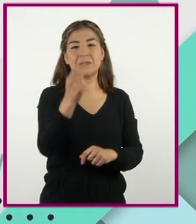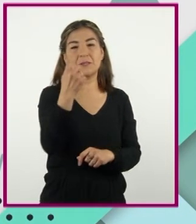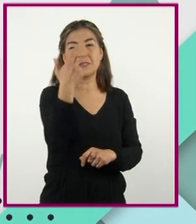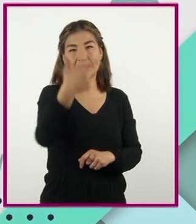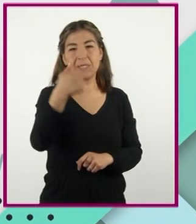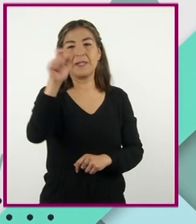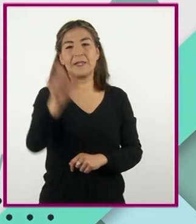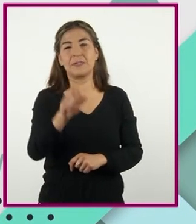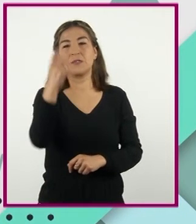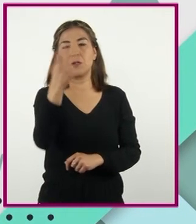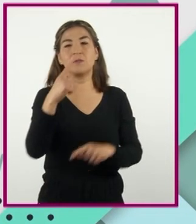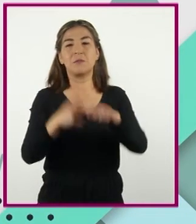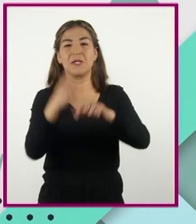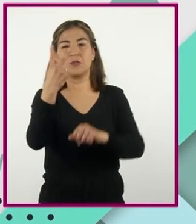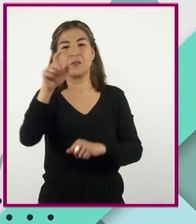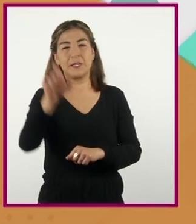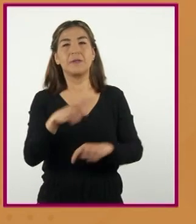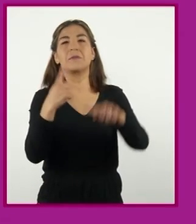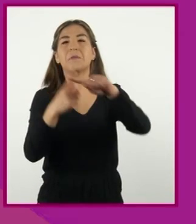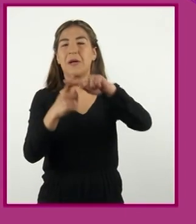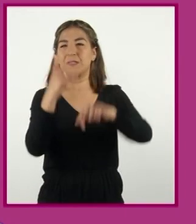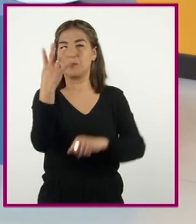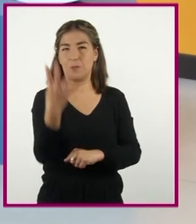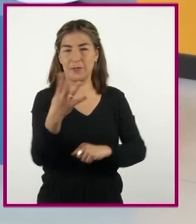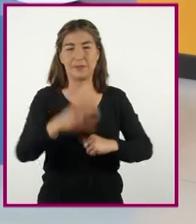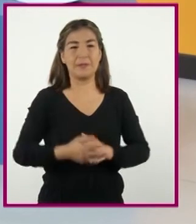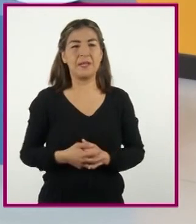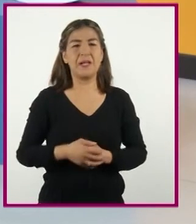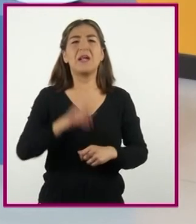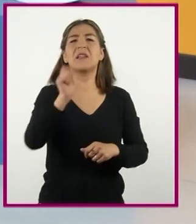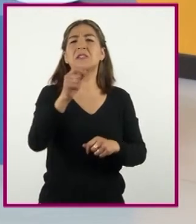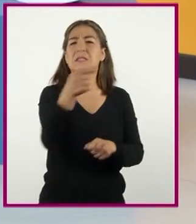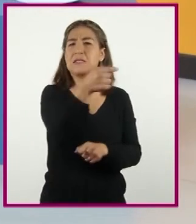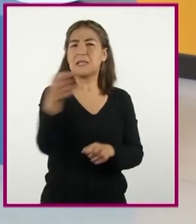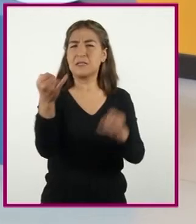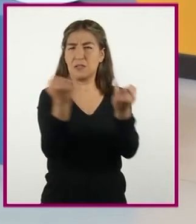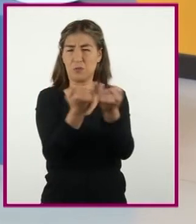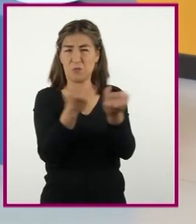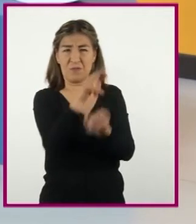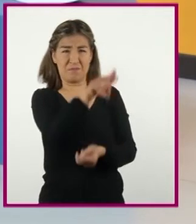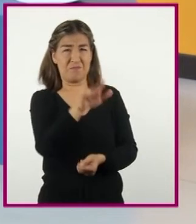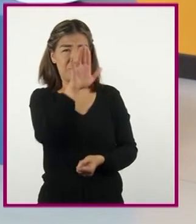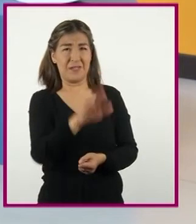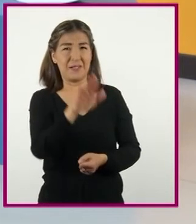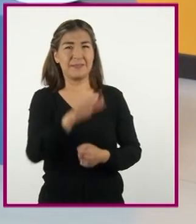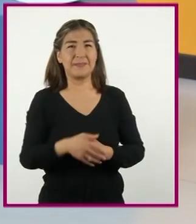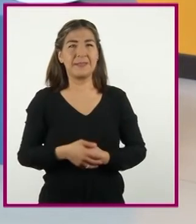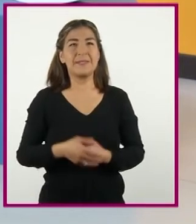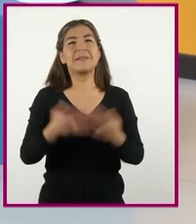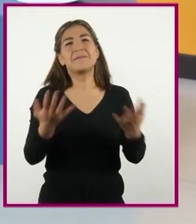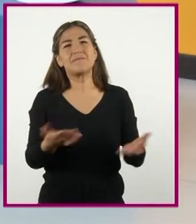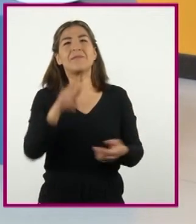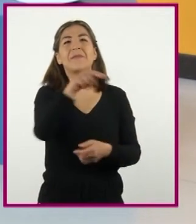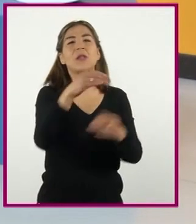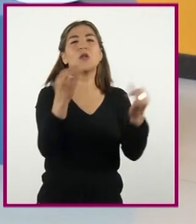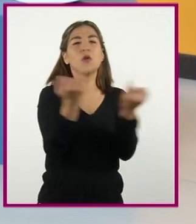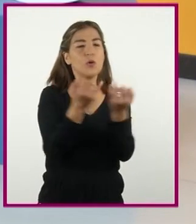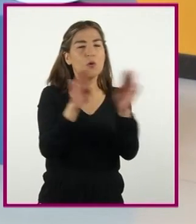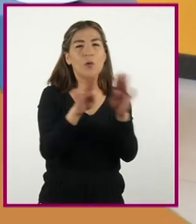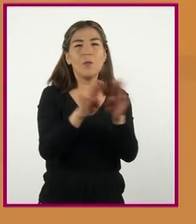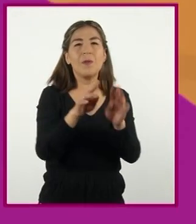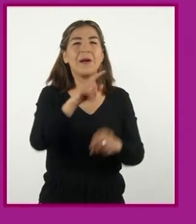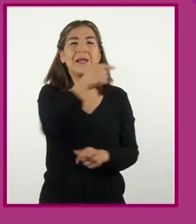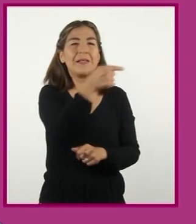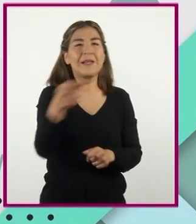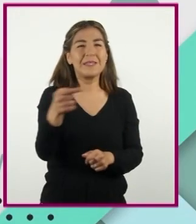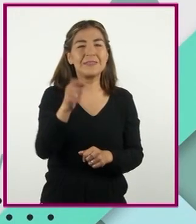4. Maestro Julio, ¿la resta de polinomios es similar? Leslie, un ejercicio de resta de polinomios